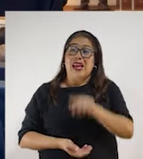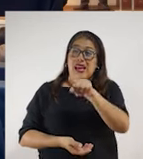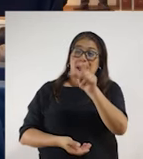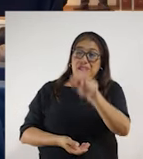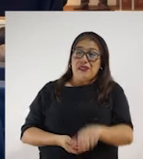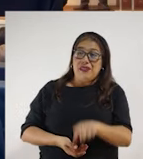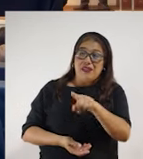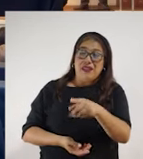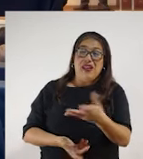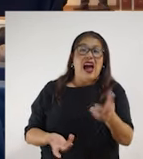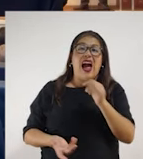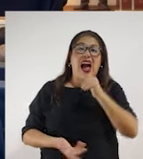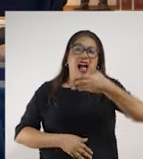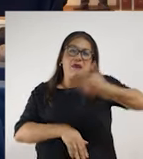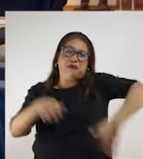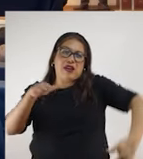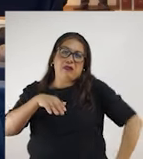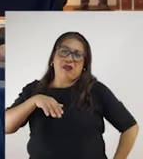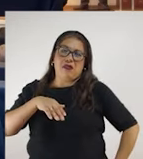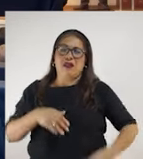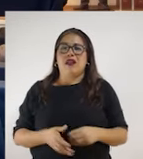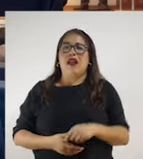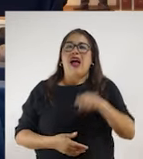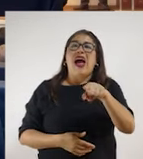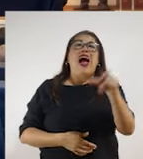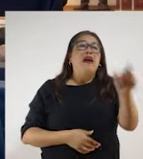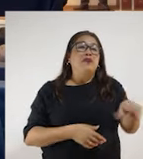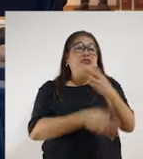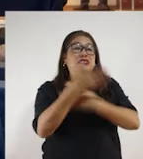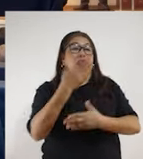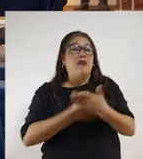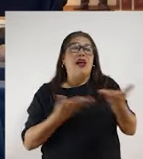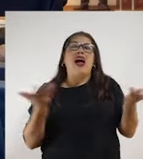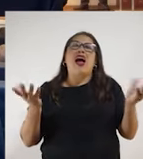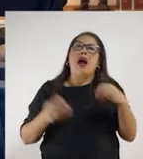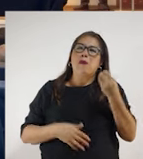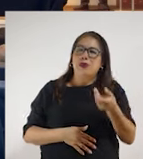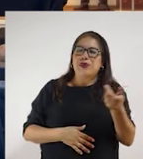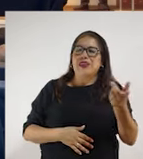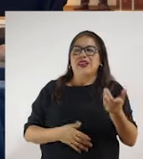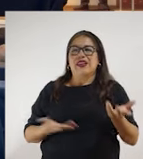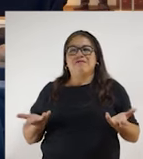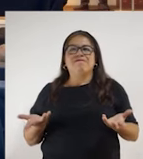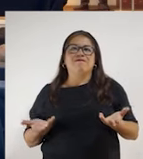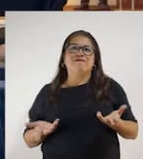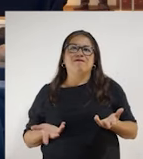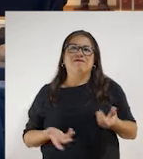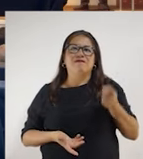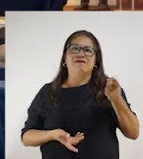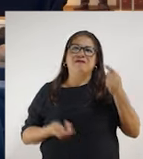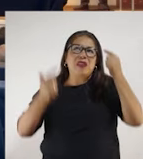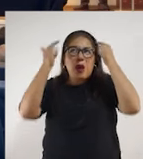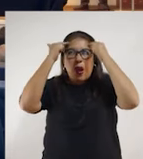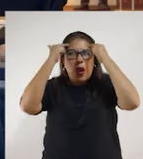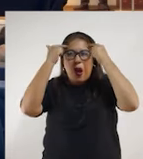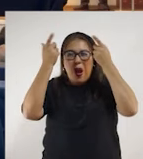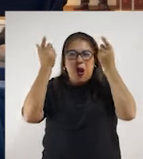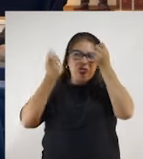con discapacidad porque le falta una pierna, es una persona con discapacidad porque